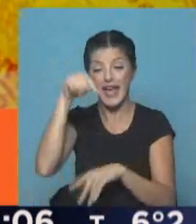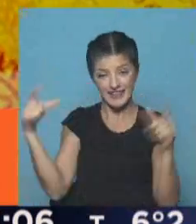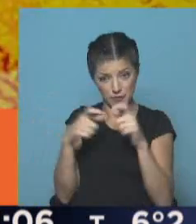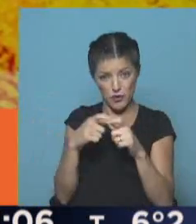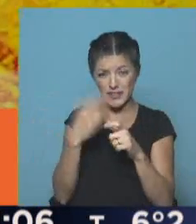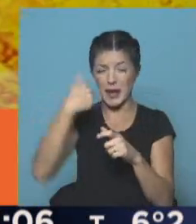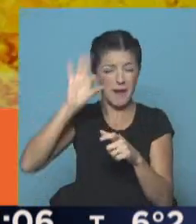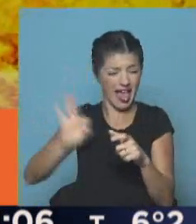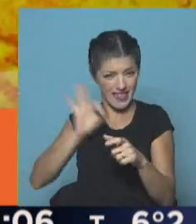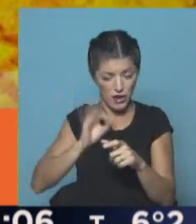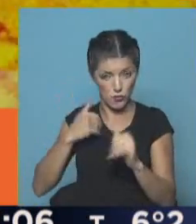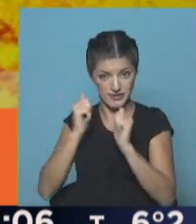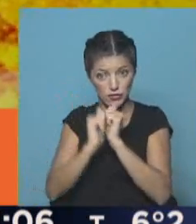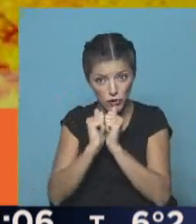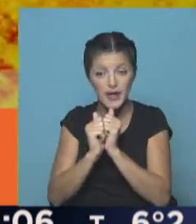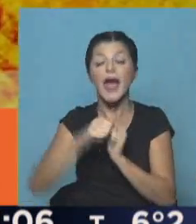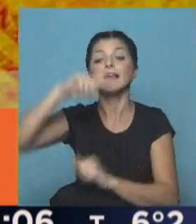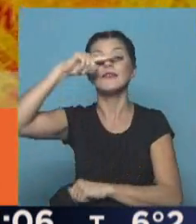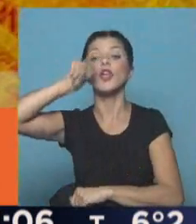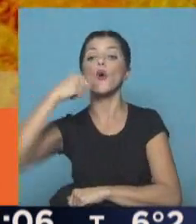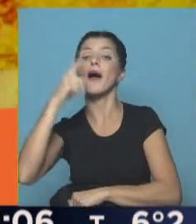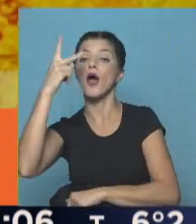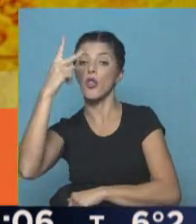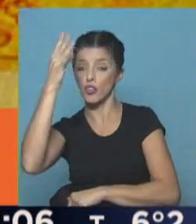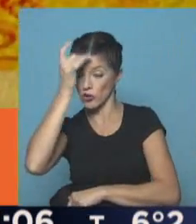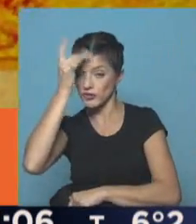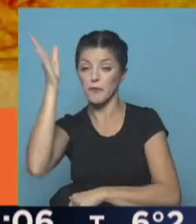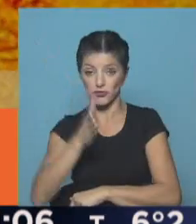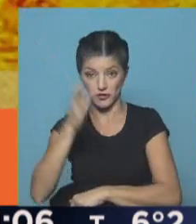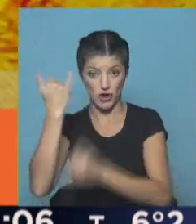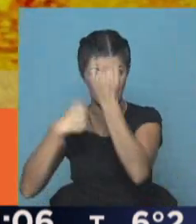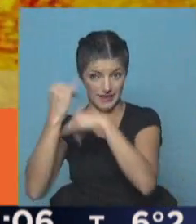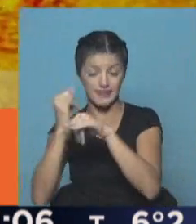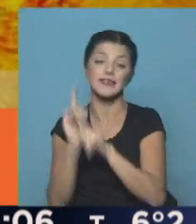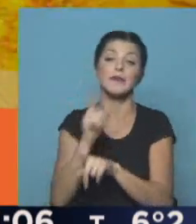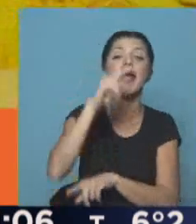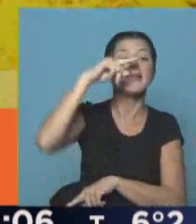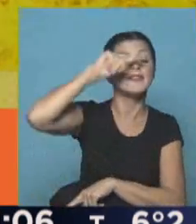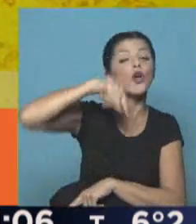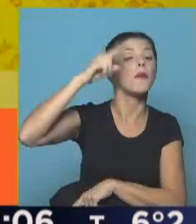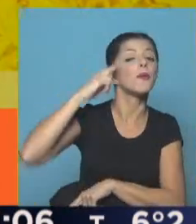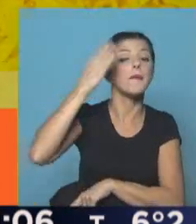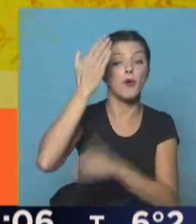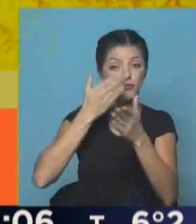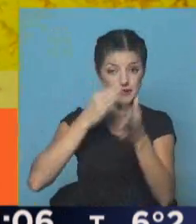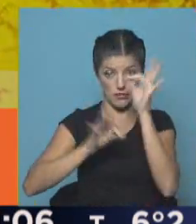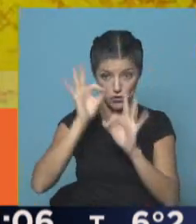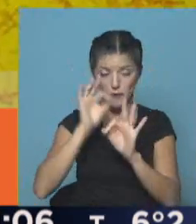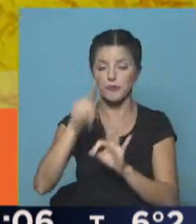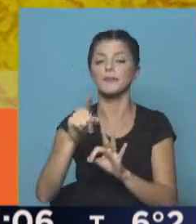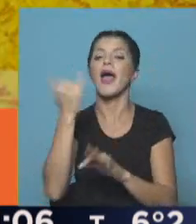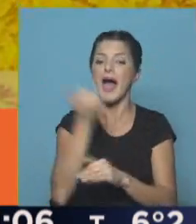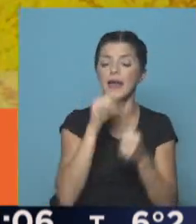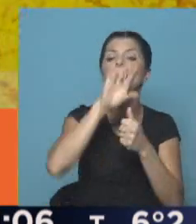de interés del 7,12% y un rendimiento del 7,9%. Está emitido en dólares, euros y